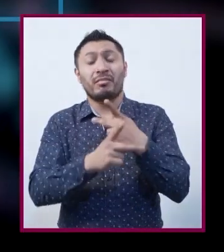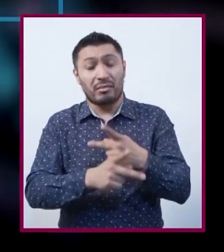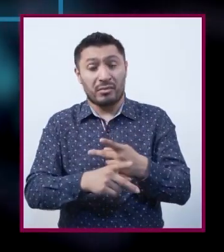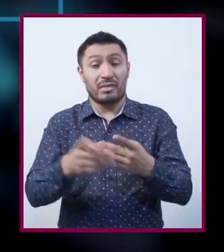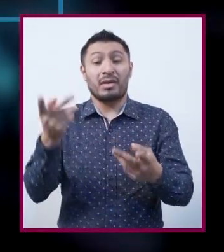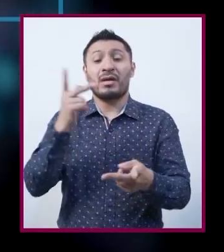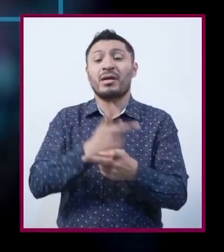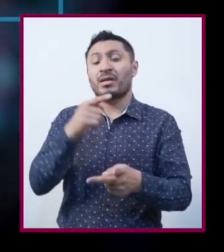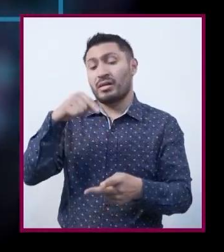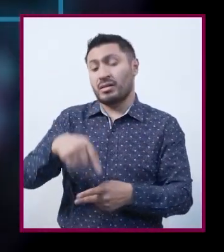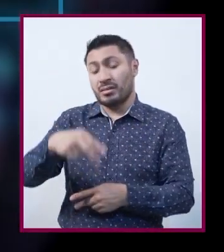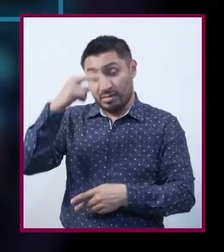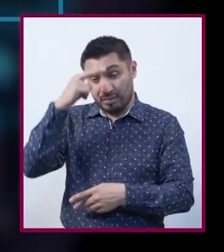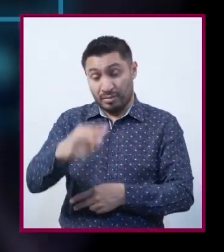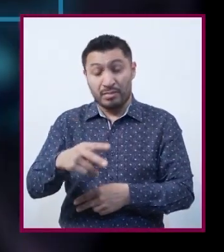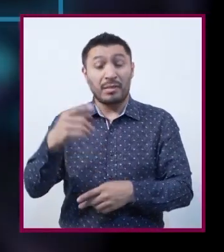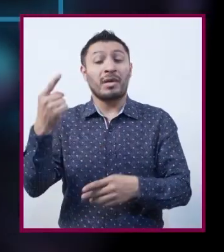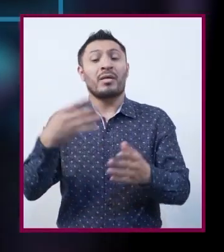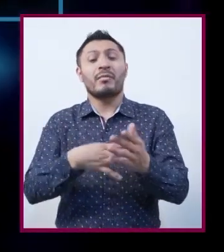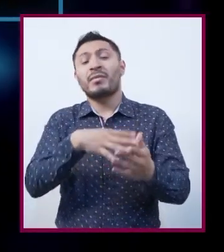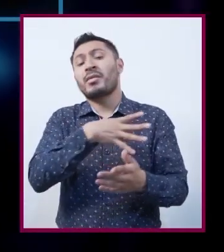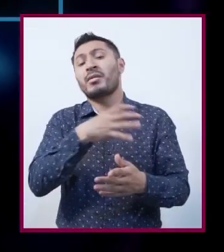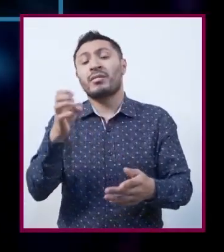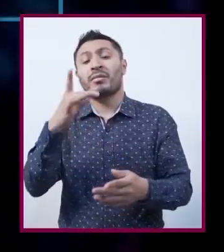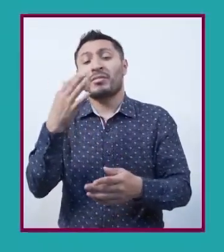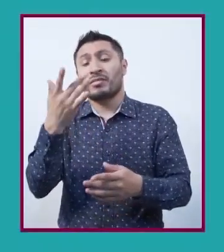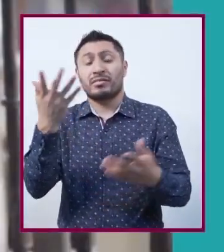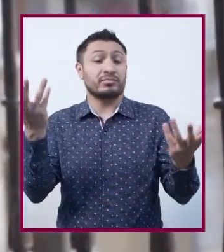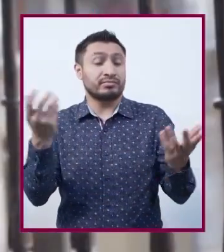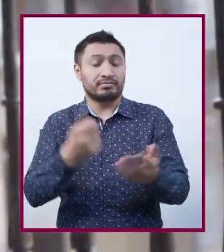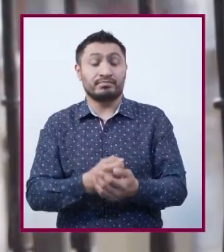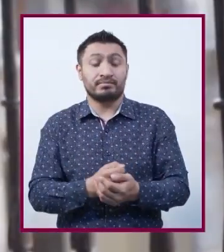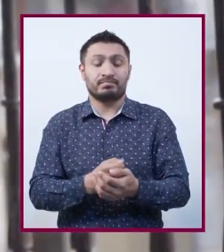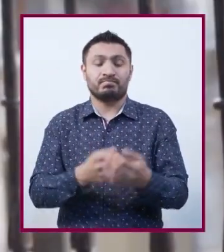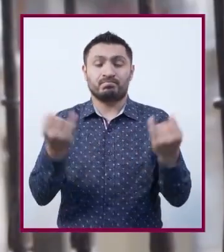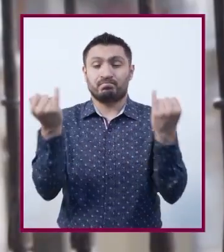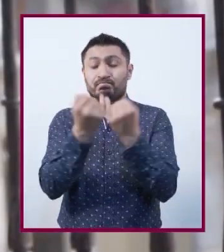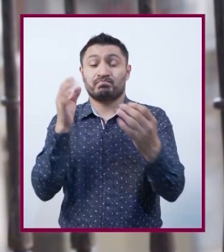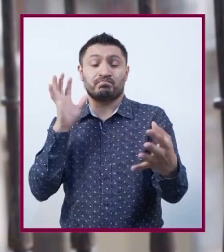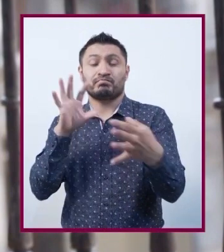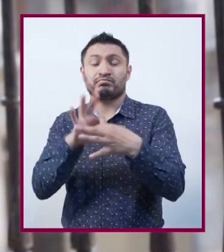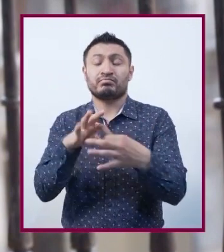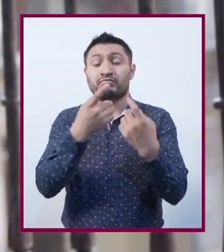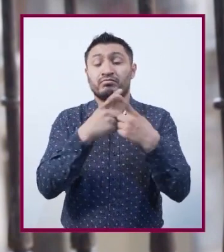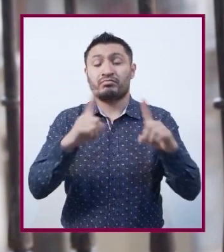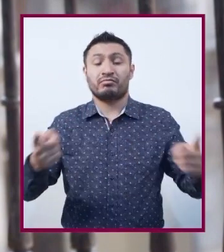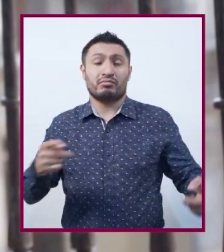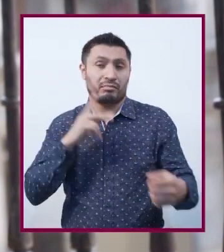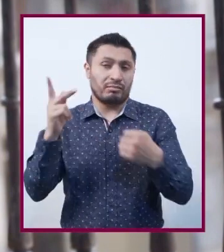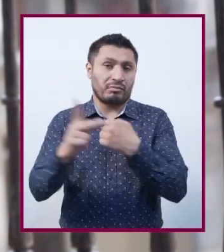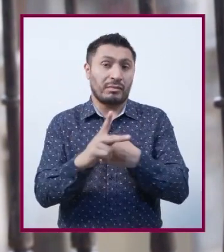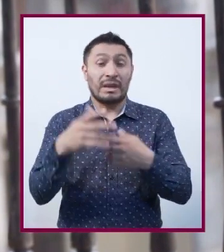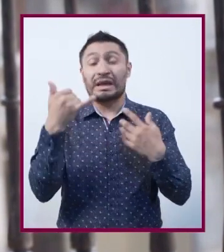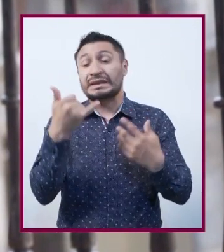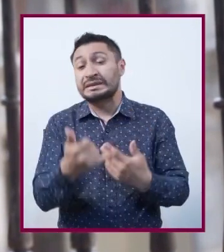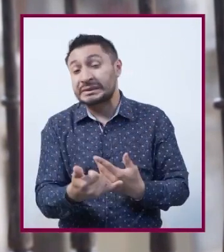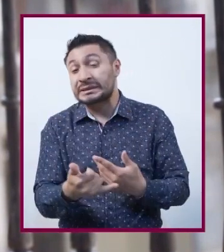país en la segunda mitad del siglo XX? Tiene que ver mucho con el desarrollo del